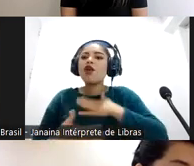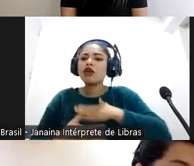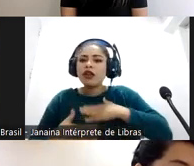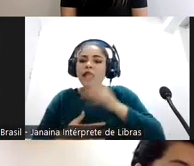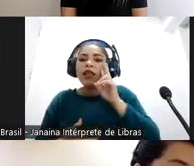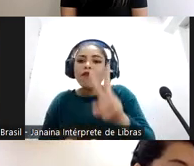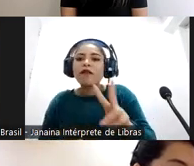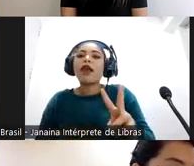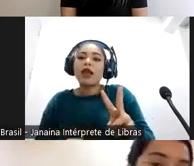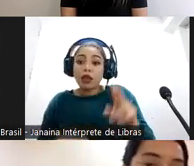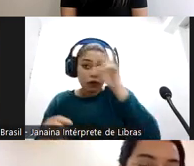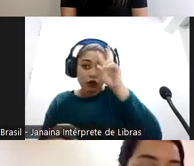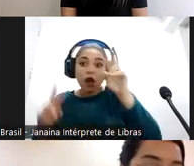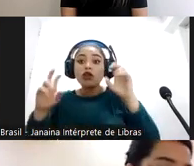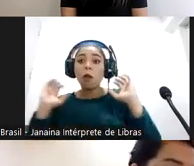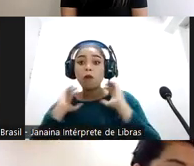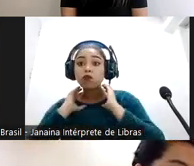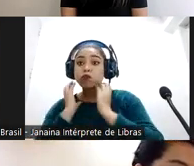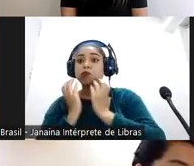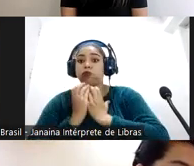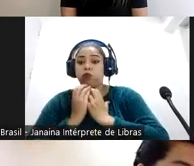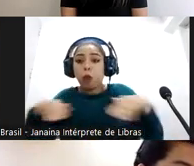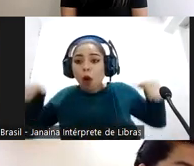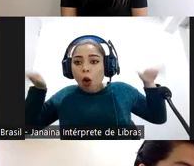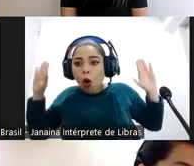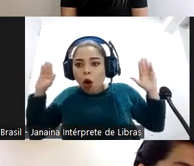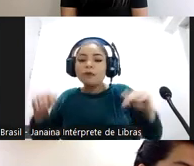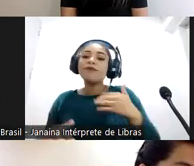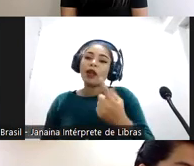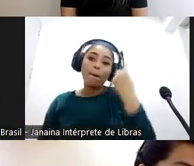cóndor? ¿Sí? Primero.